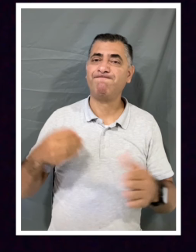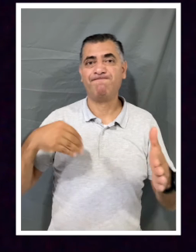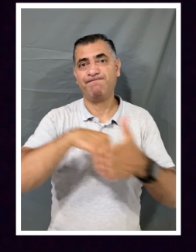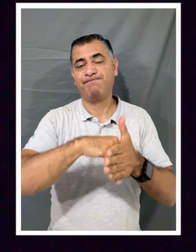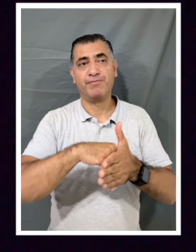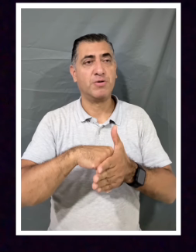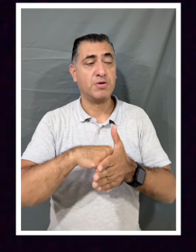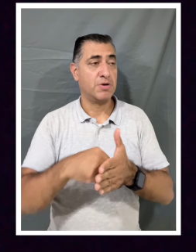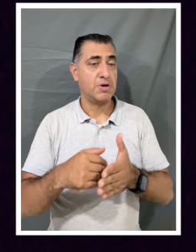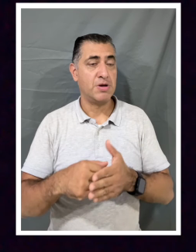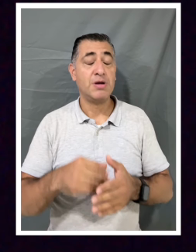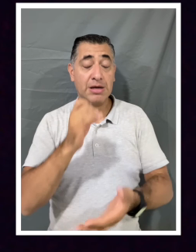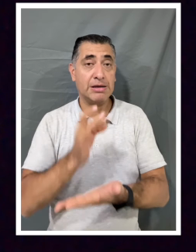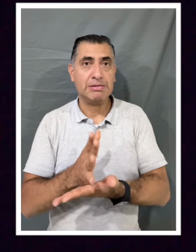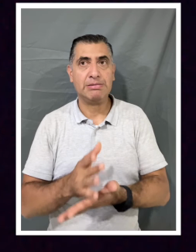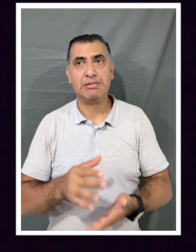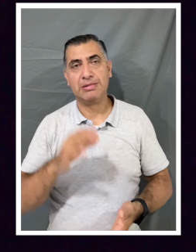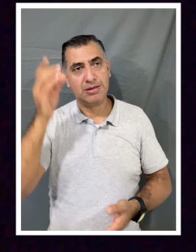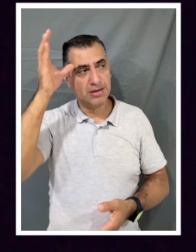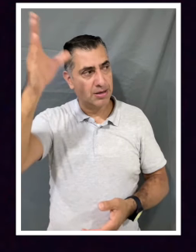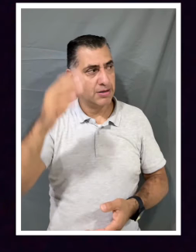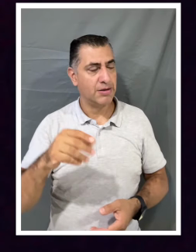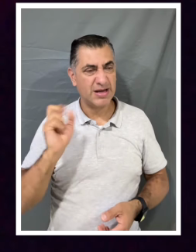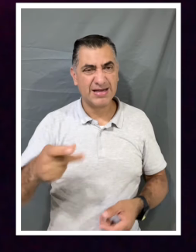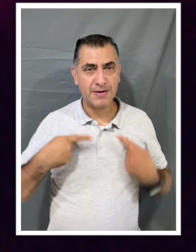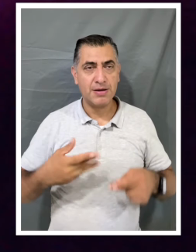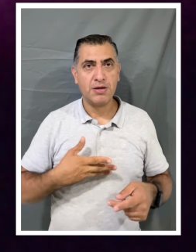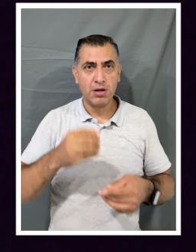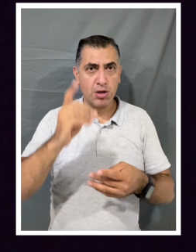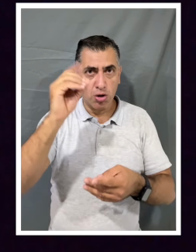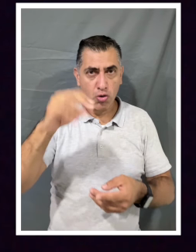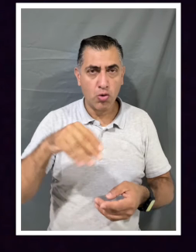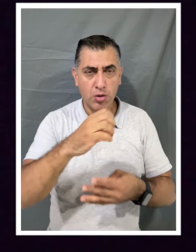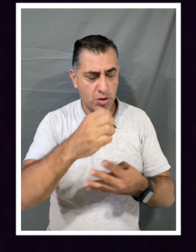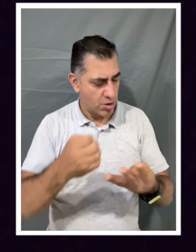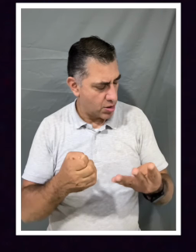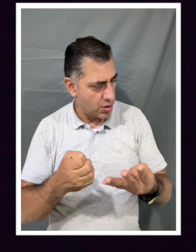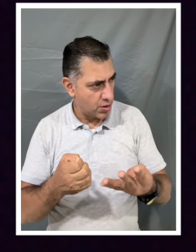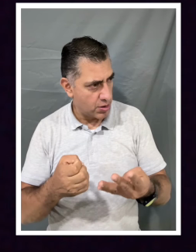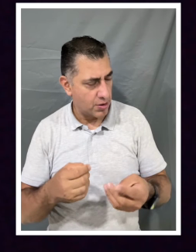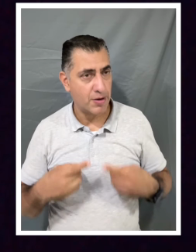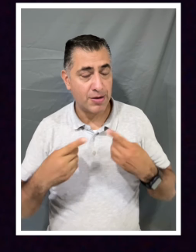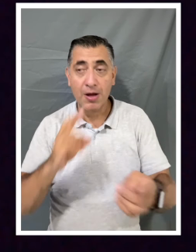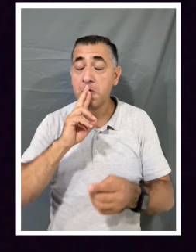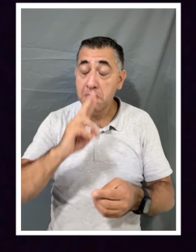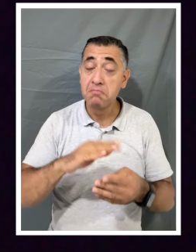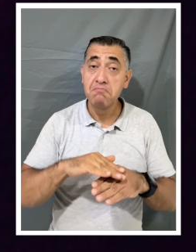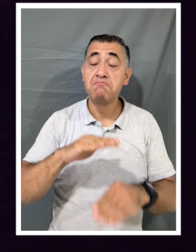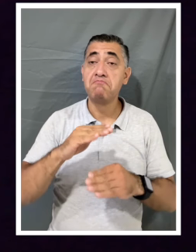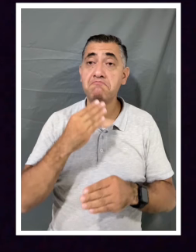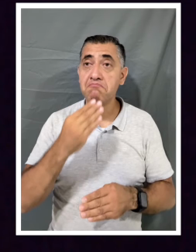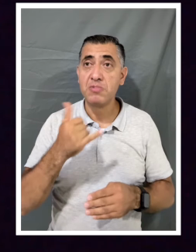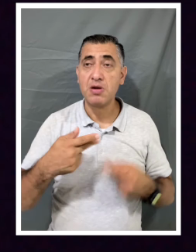y la persona termina llorando aceptando a Cristo quien tiene Don de evangelista da resultados sobrenaturales y las